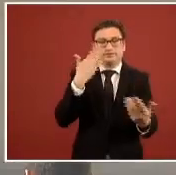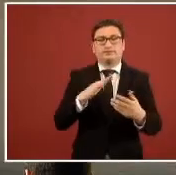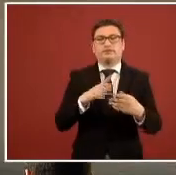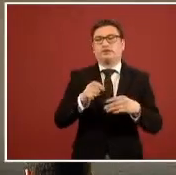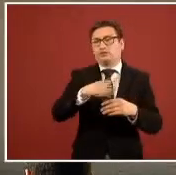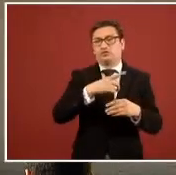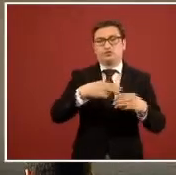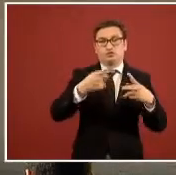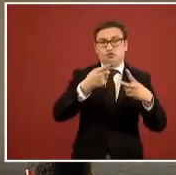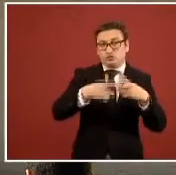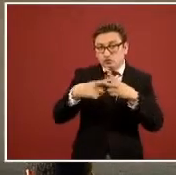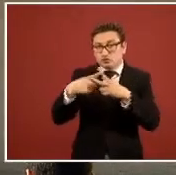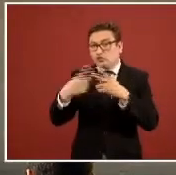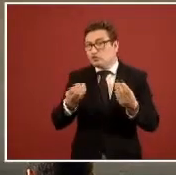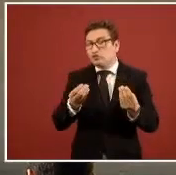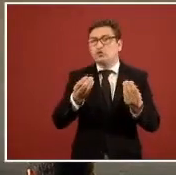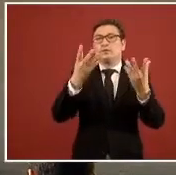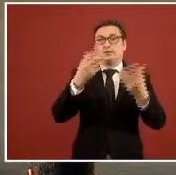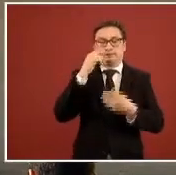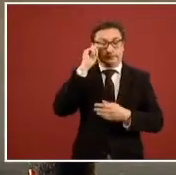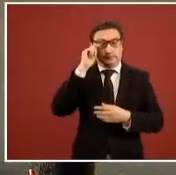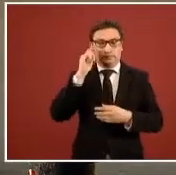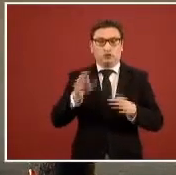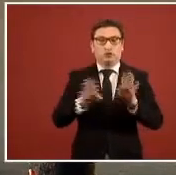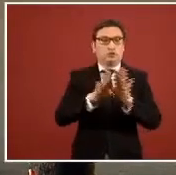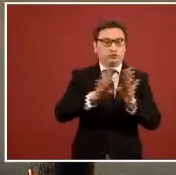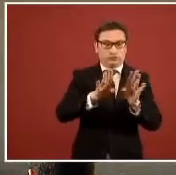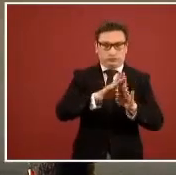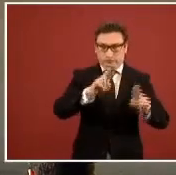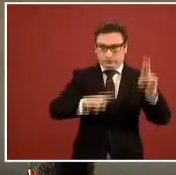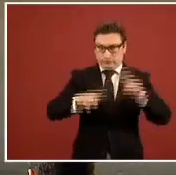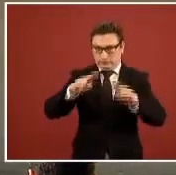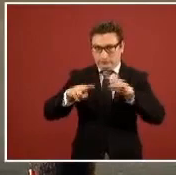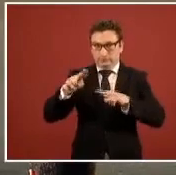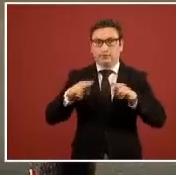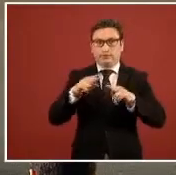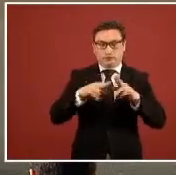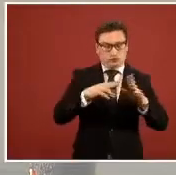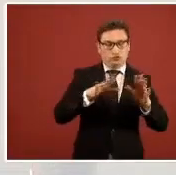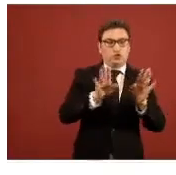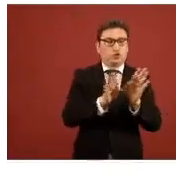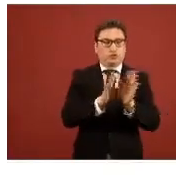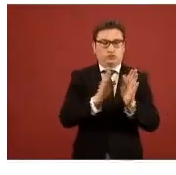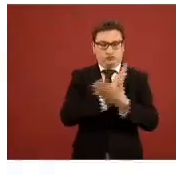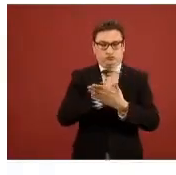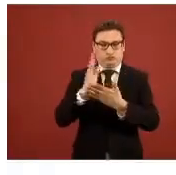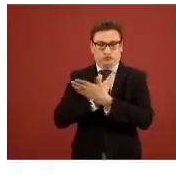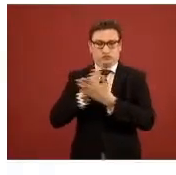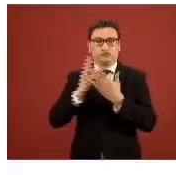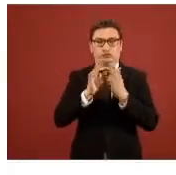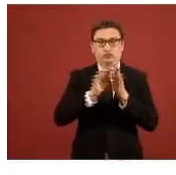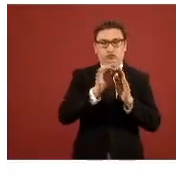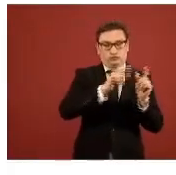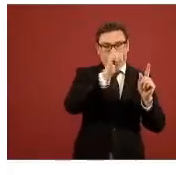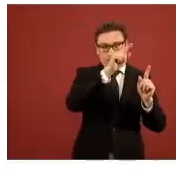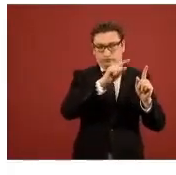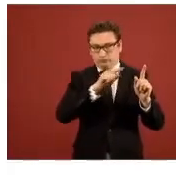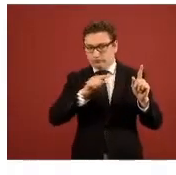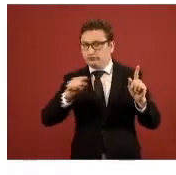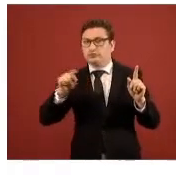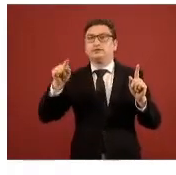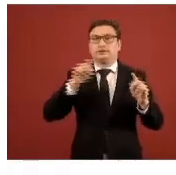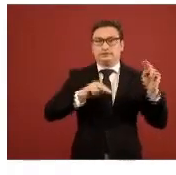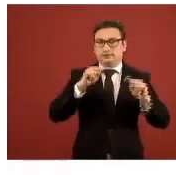estos números, pero en su momento los vamos a ver ahora alineados por lo que es la tasa de incidencia